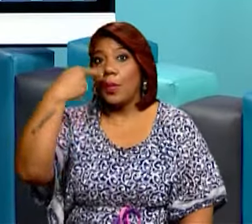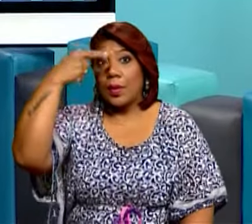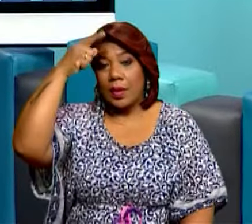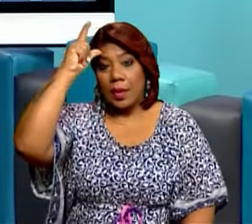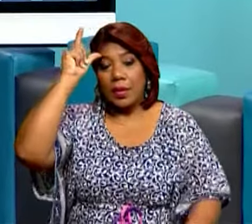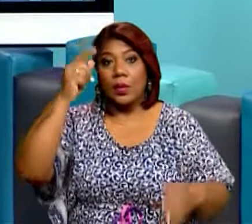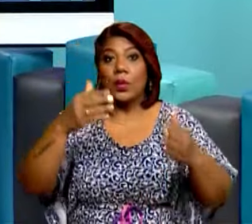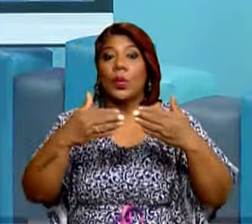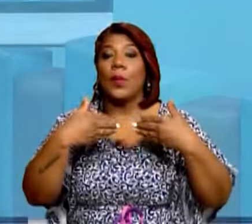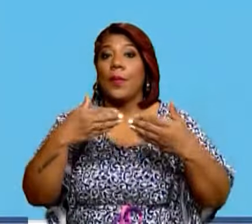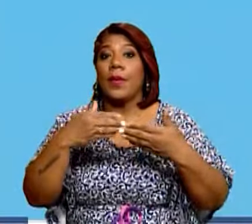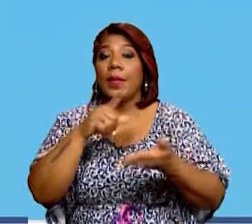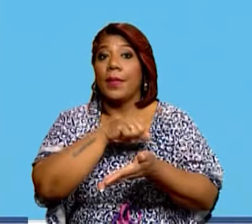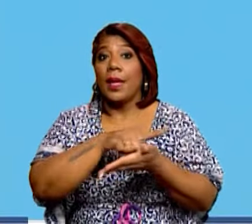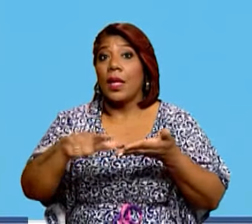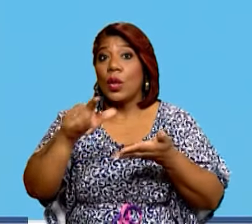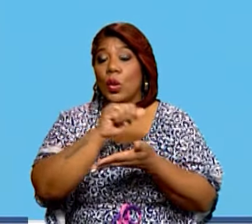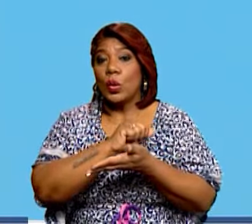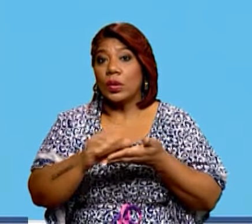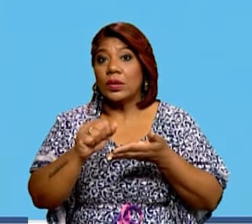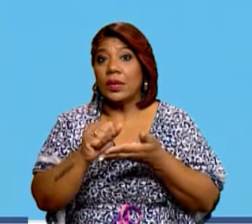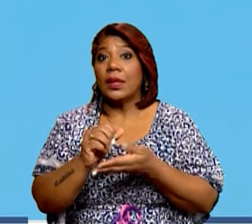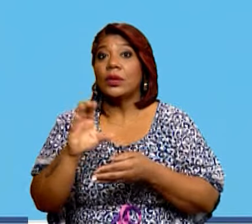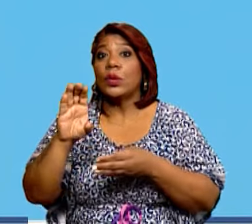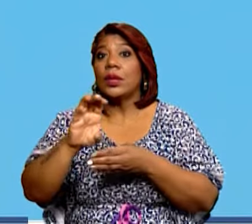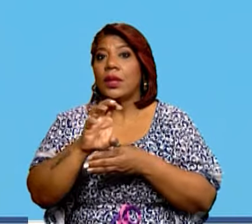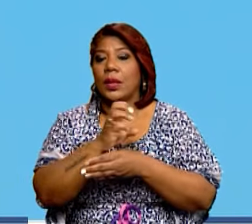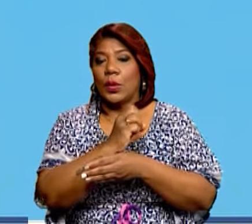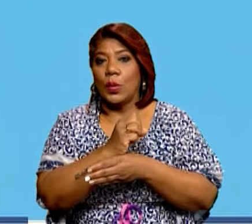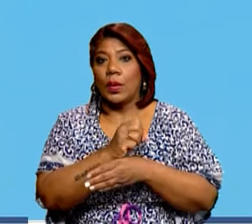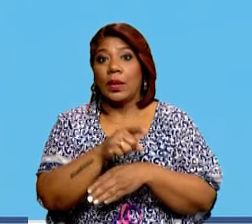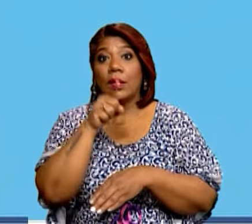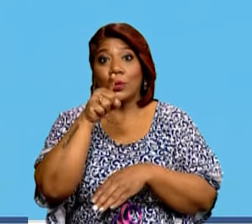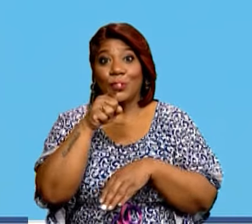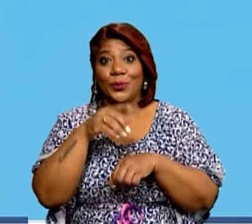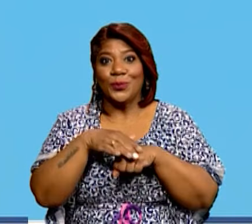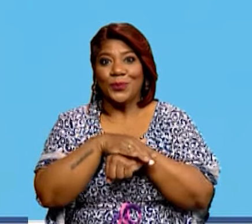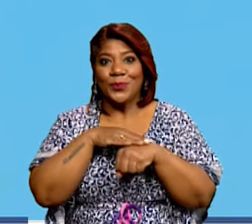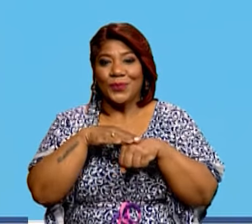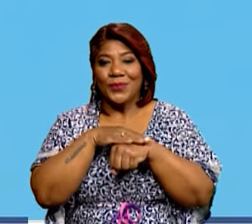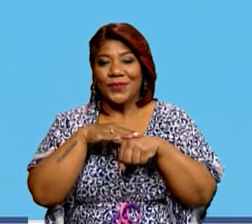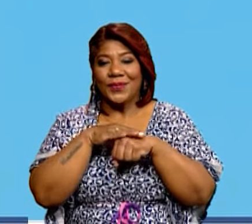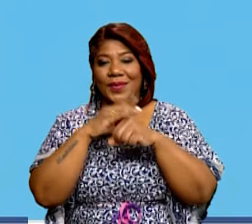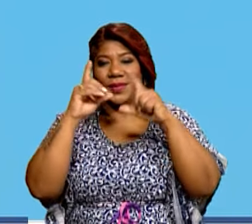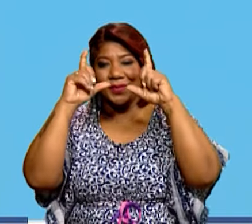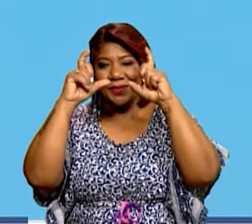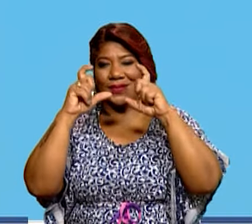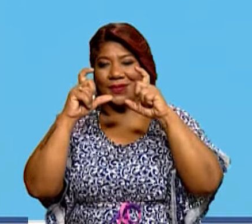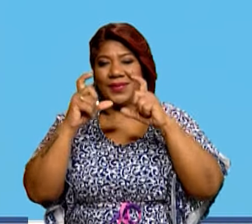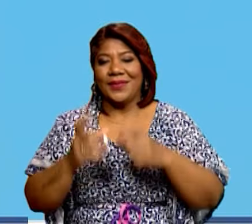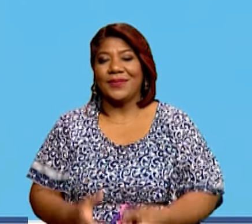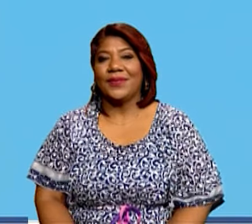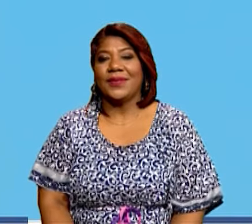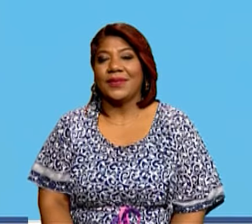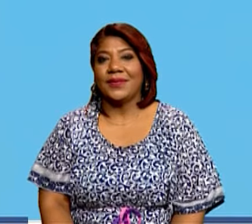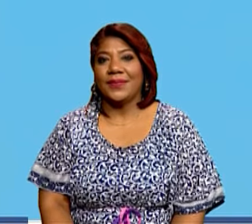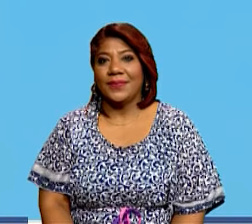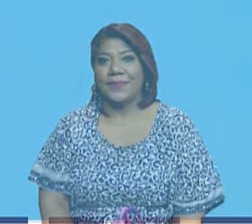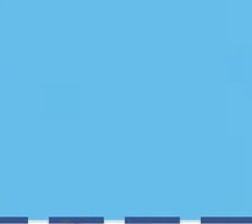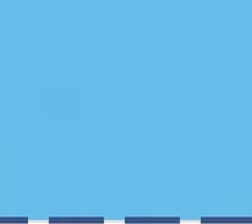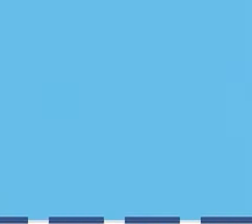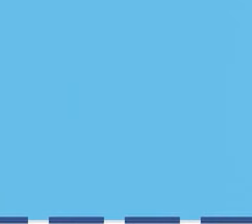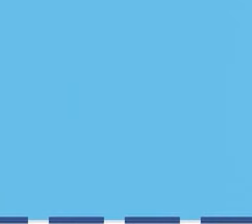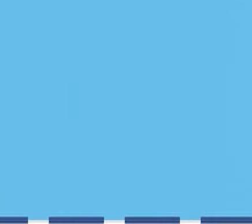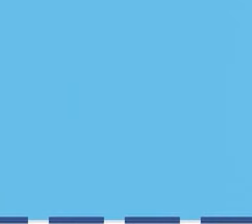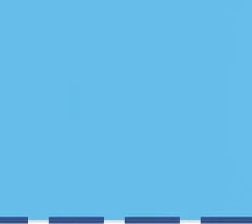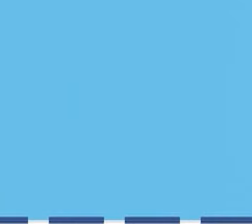Los Santos y Coclé. Aquí le vas a tomar una captura de pantalla para realizar un match con